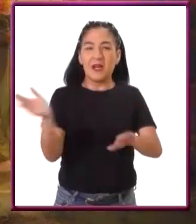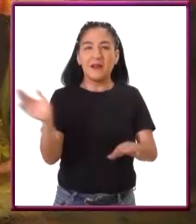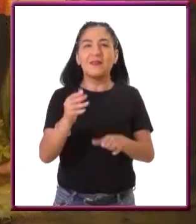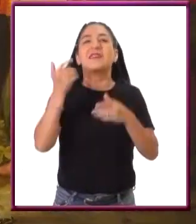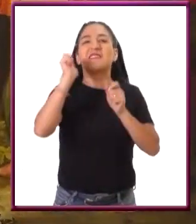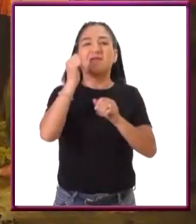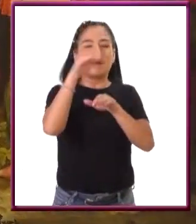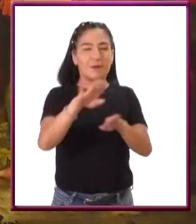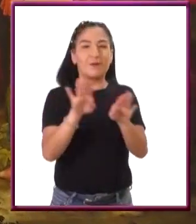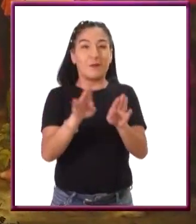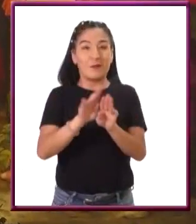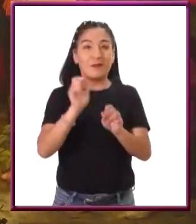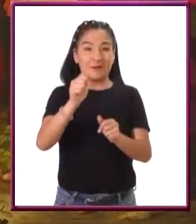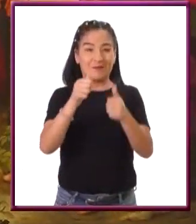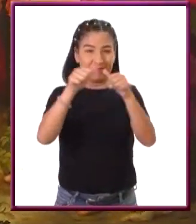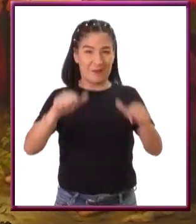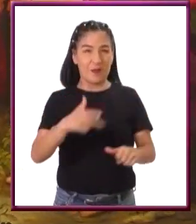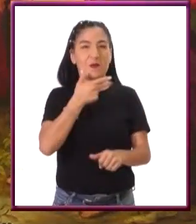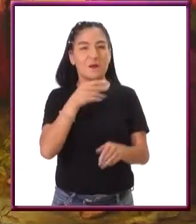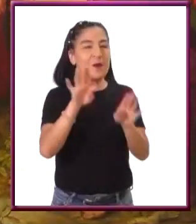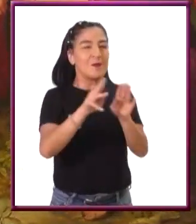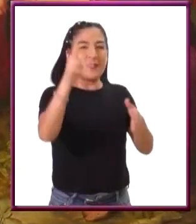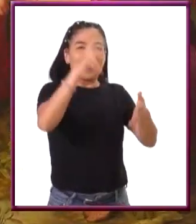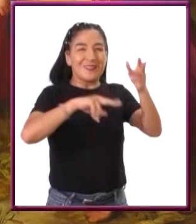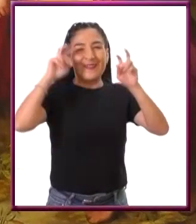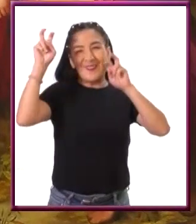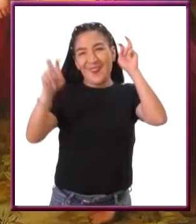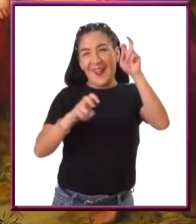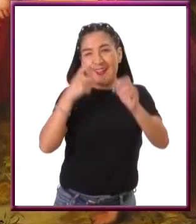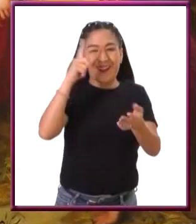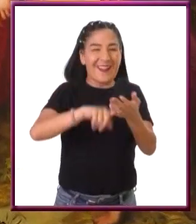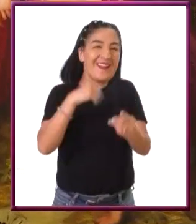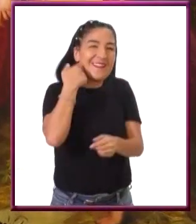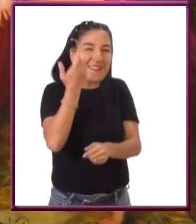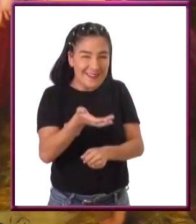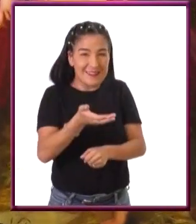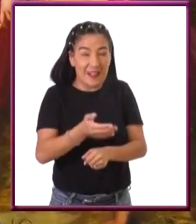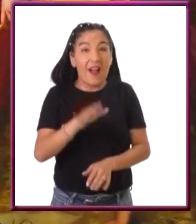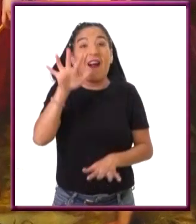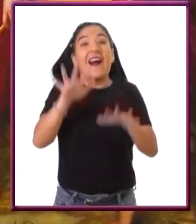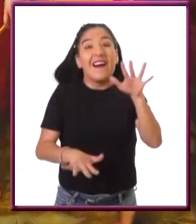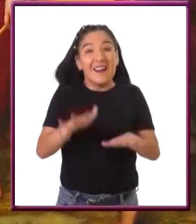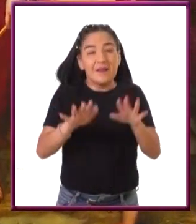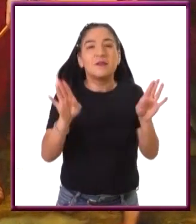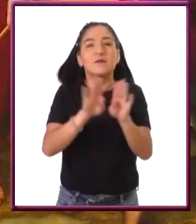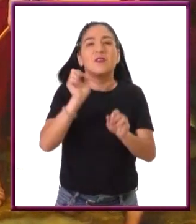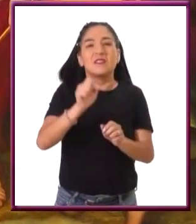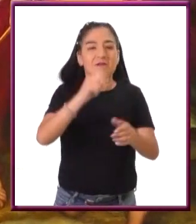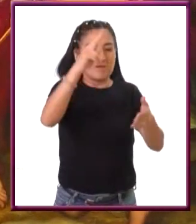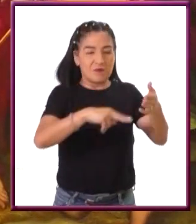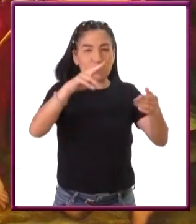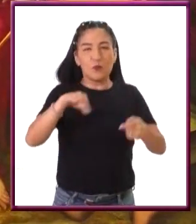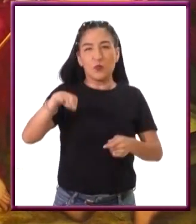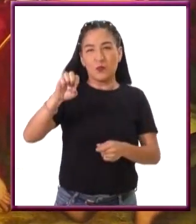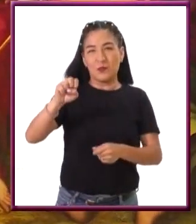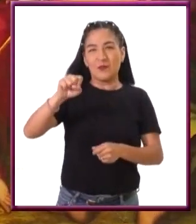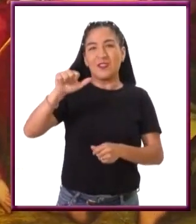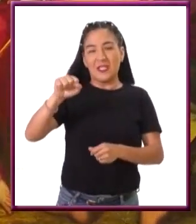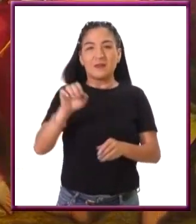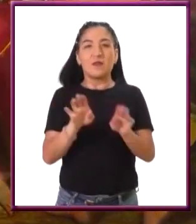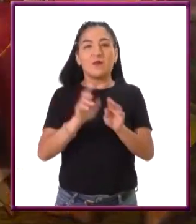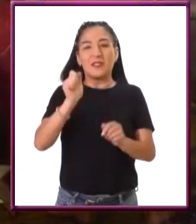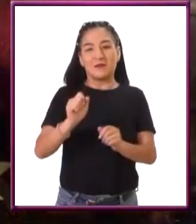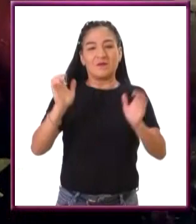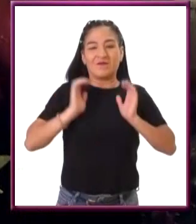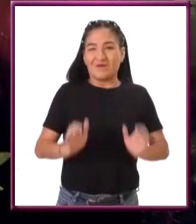los artistas proyectaban sus fantasías e idealizaciones. Algunas veces se les pinta sumisas ante el genio